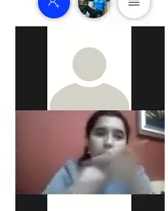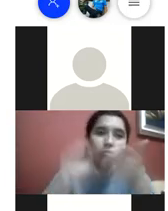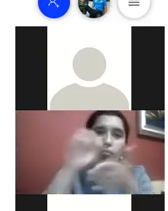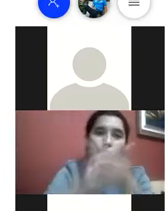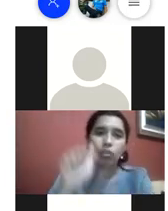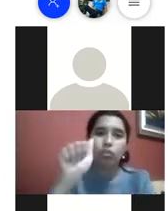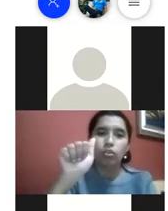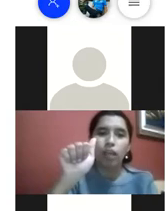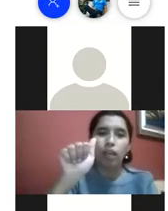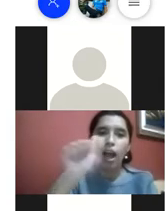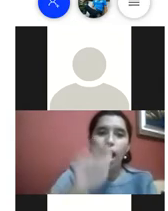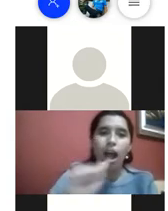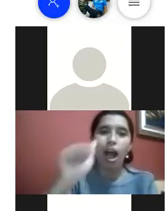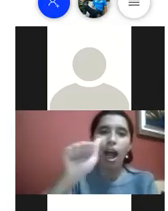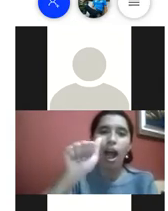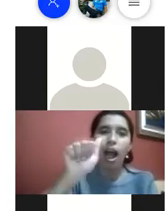por 100